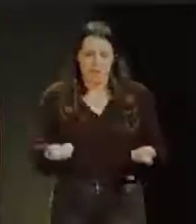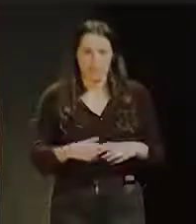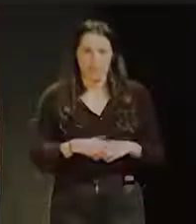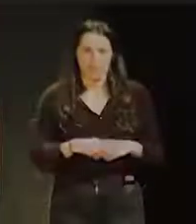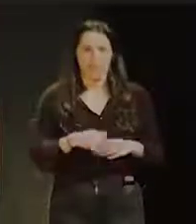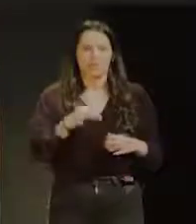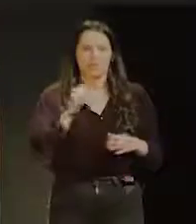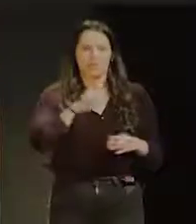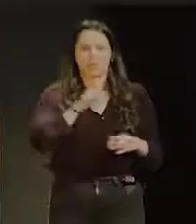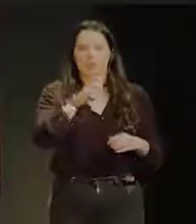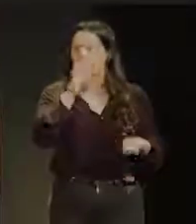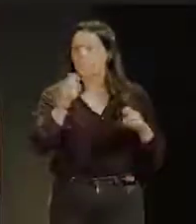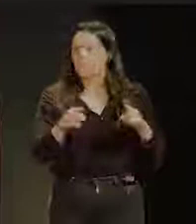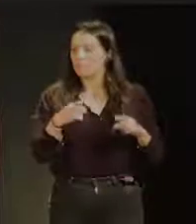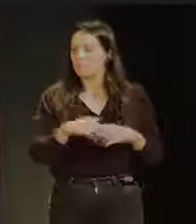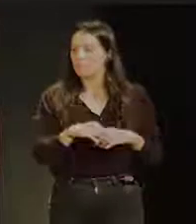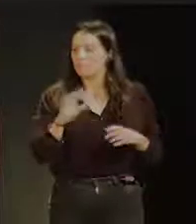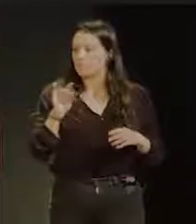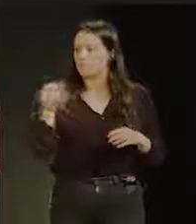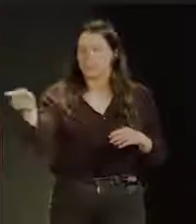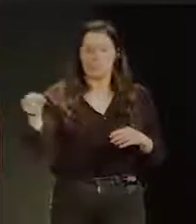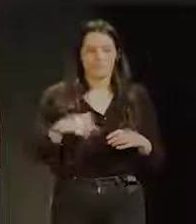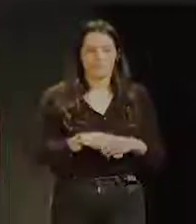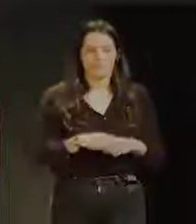¿Hay alguna otra pregunta del público? Sí, aquí.